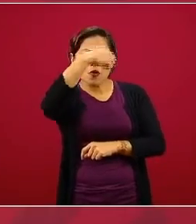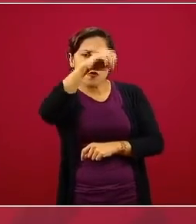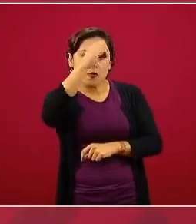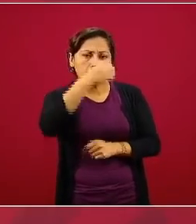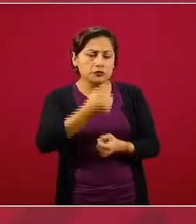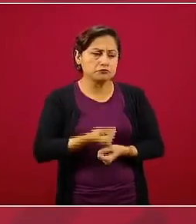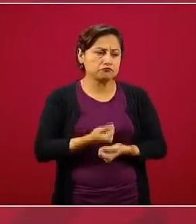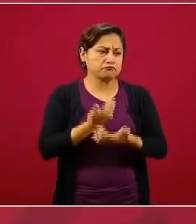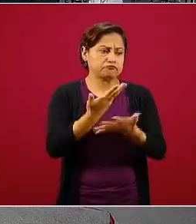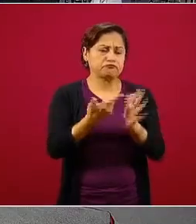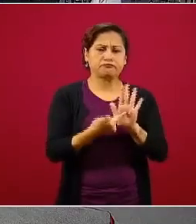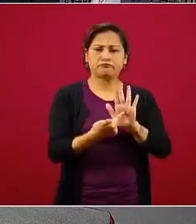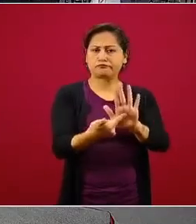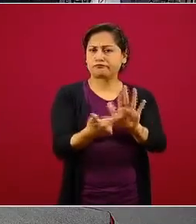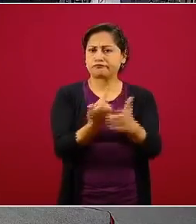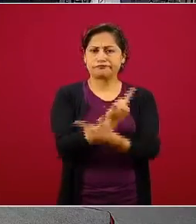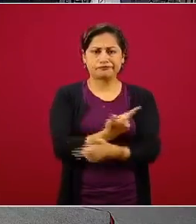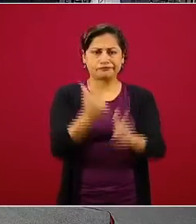puedo comentar.